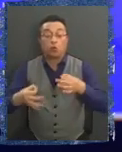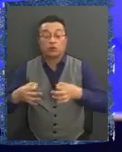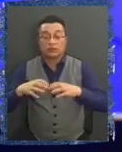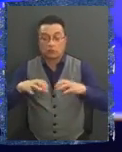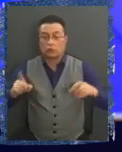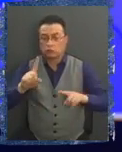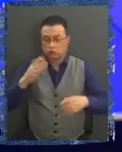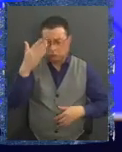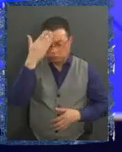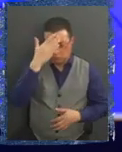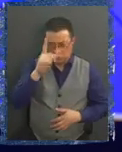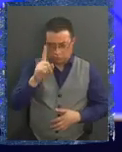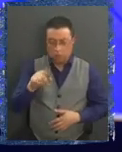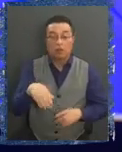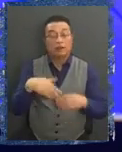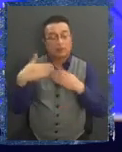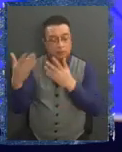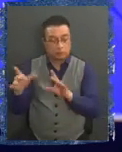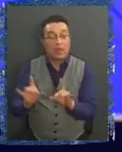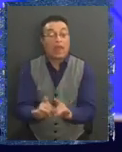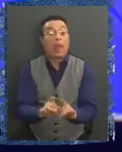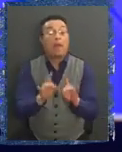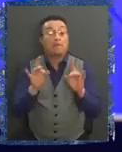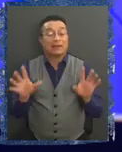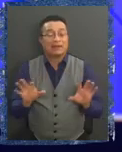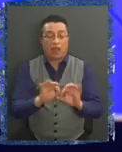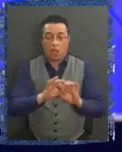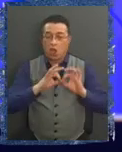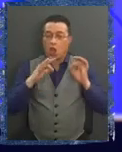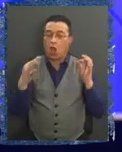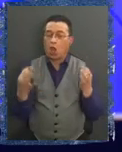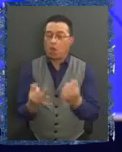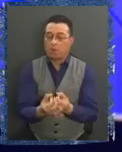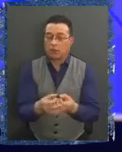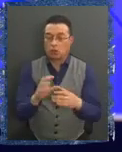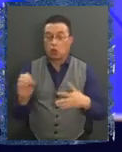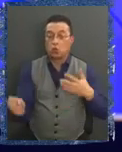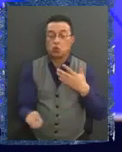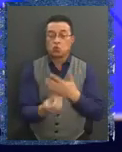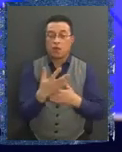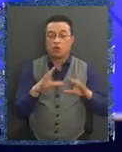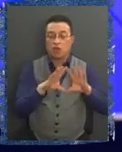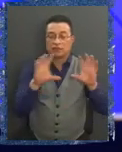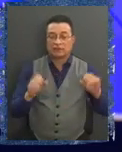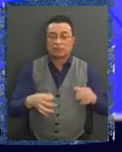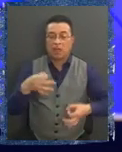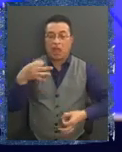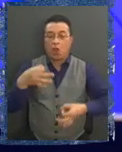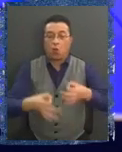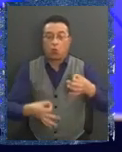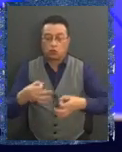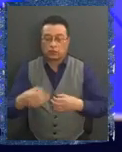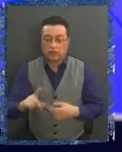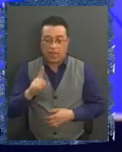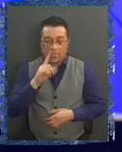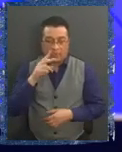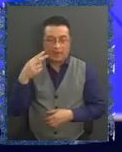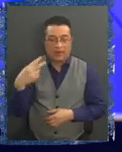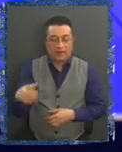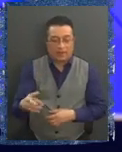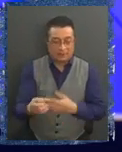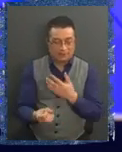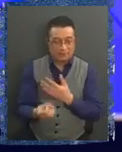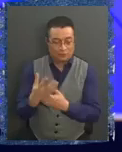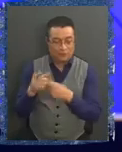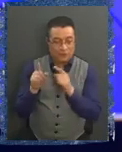porque vamos a tener un capítulo especial y completo sobre los nuevos sistemas de justicia que va a tener el nuevo sistema de justicia que